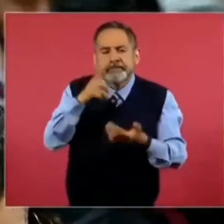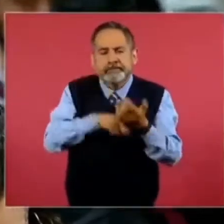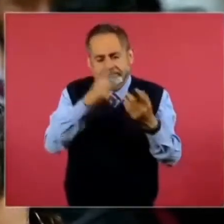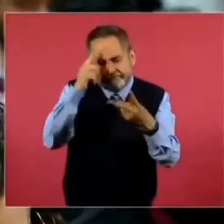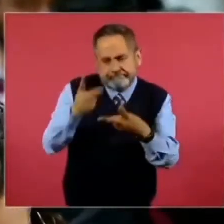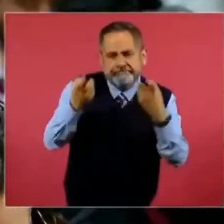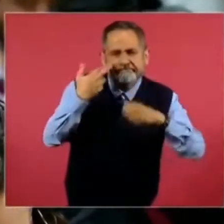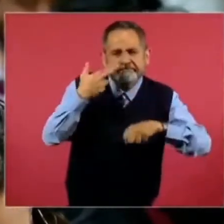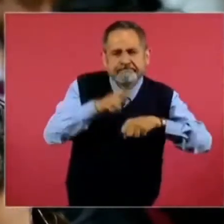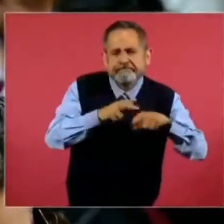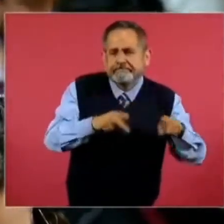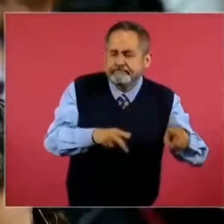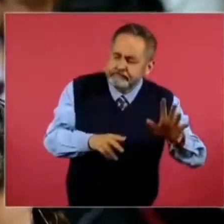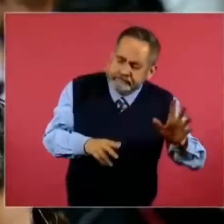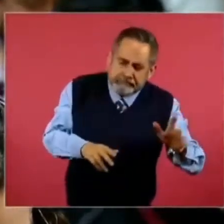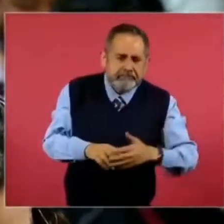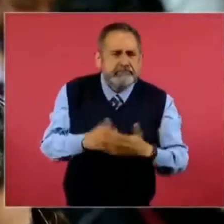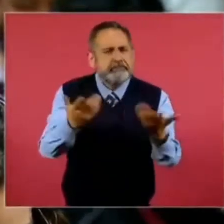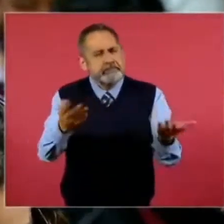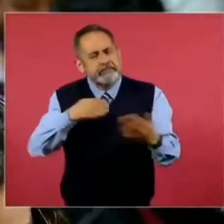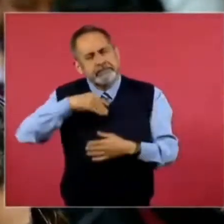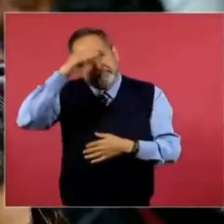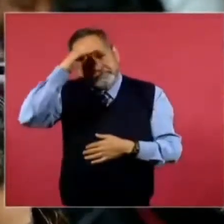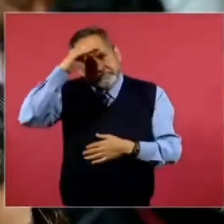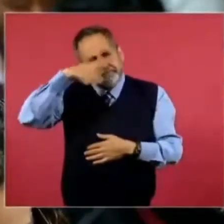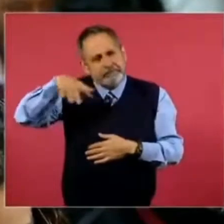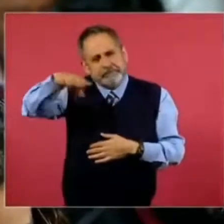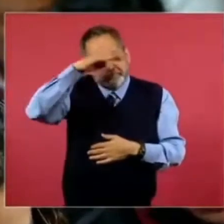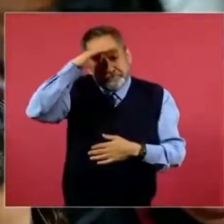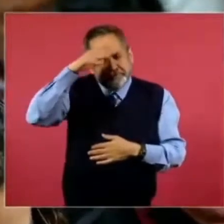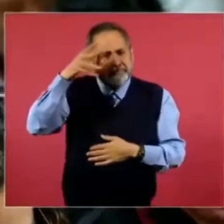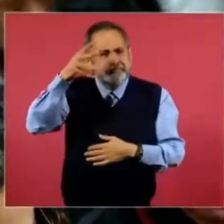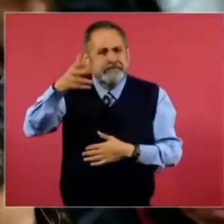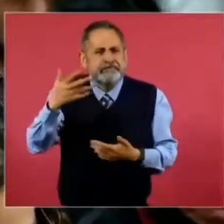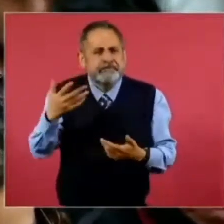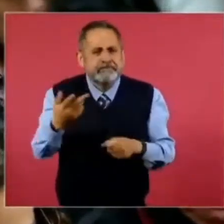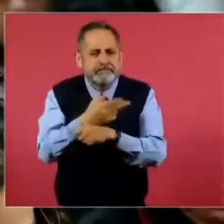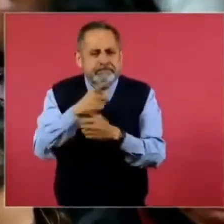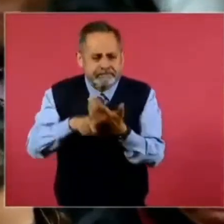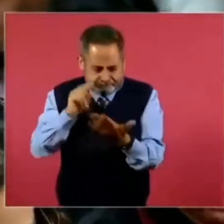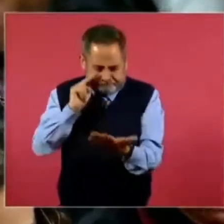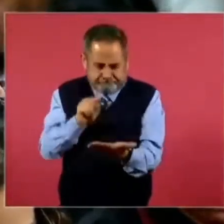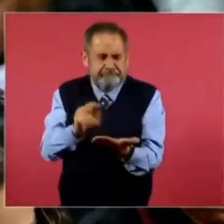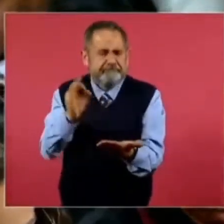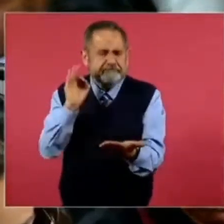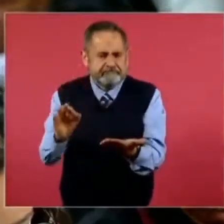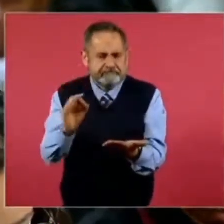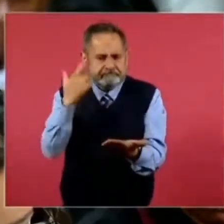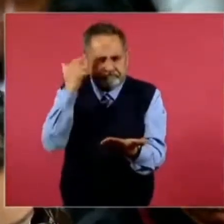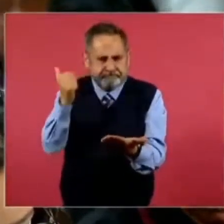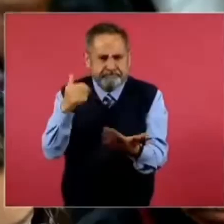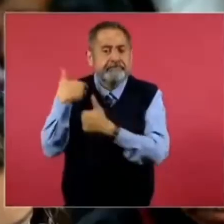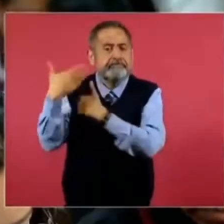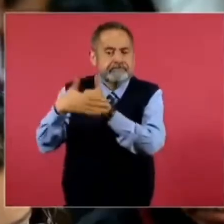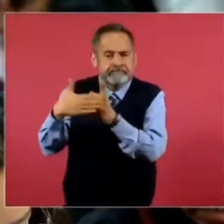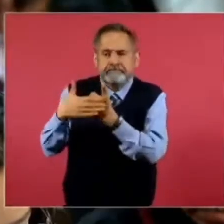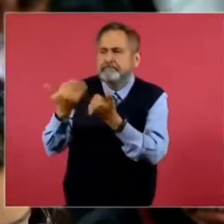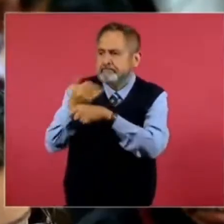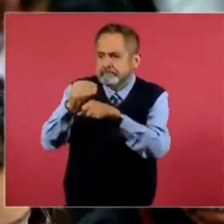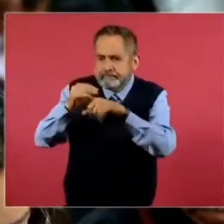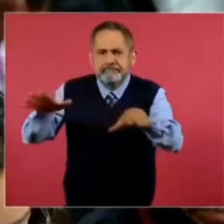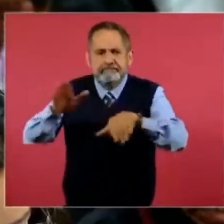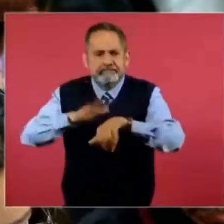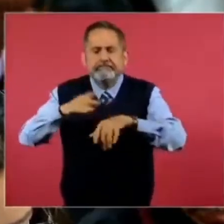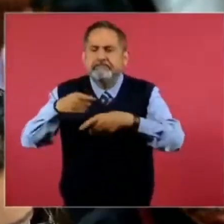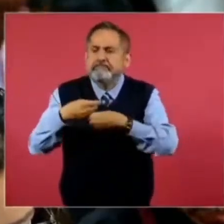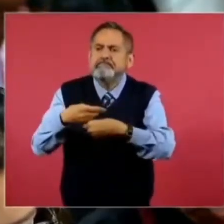robar. Entonces, ¿cuál es su visión? Efectivamente, ya vi el dictamen, se va a abrir más concesiones,